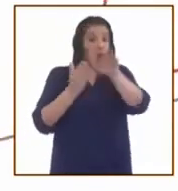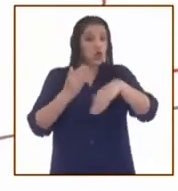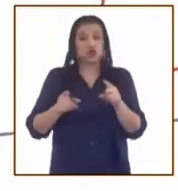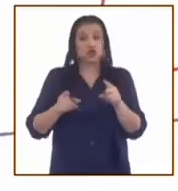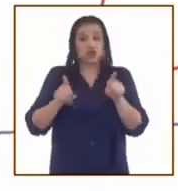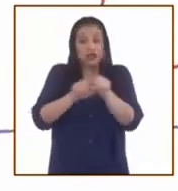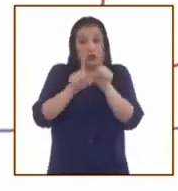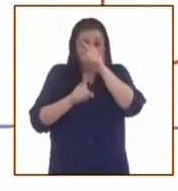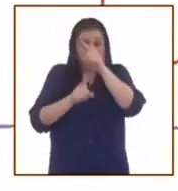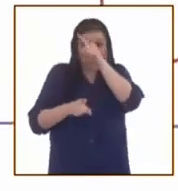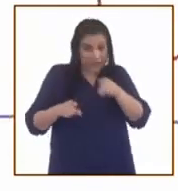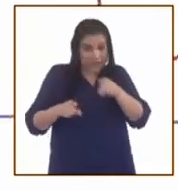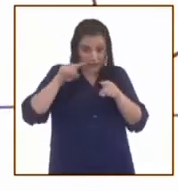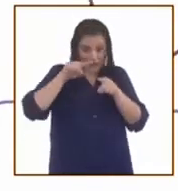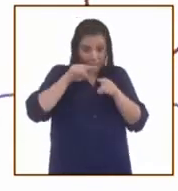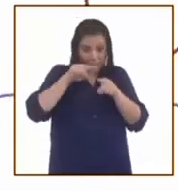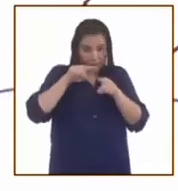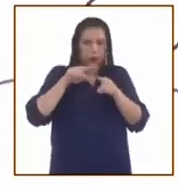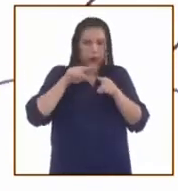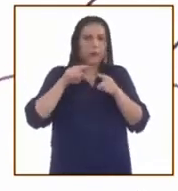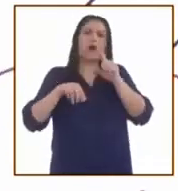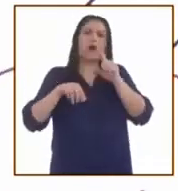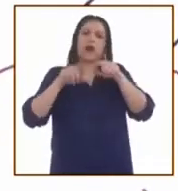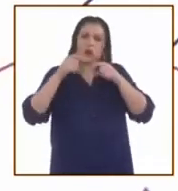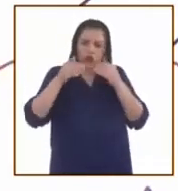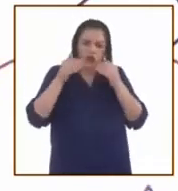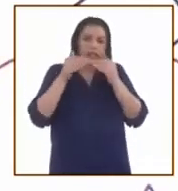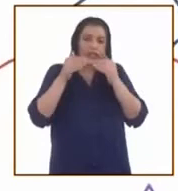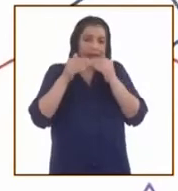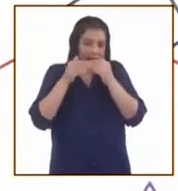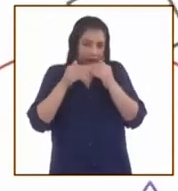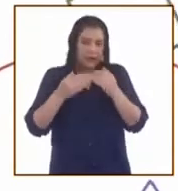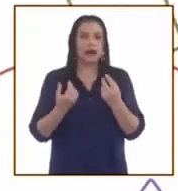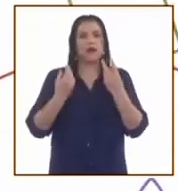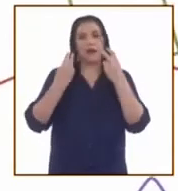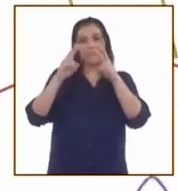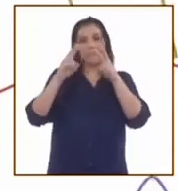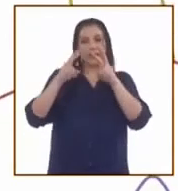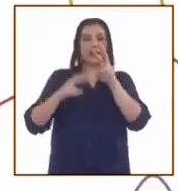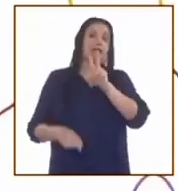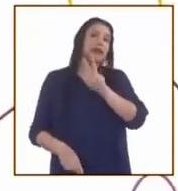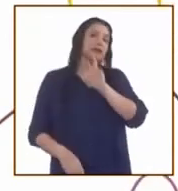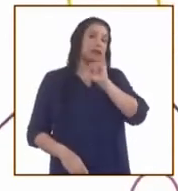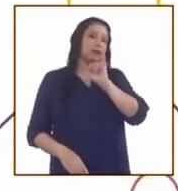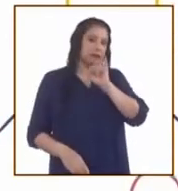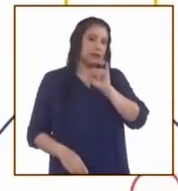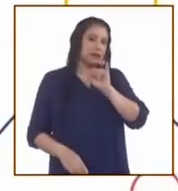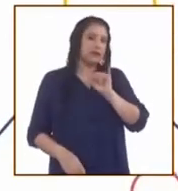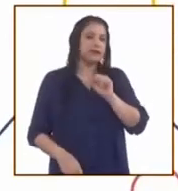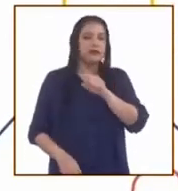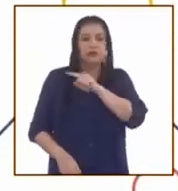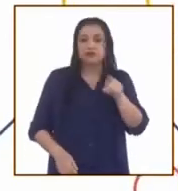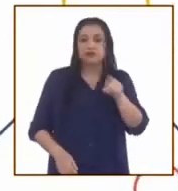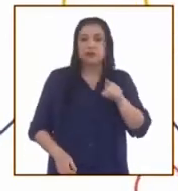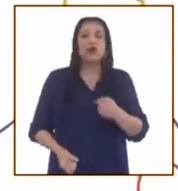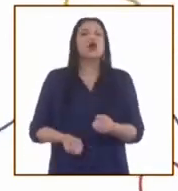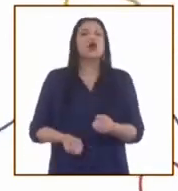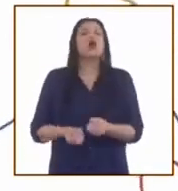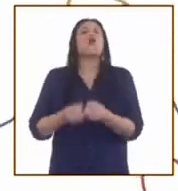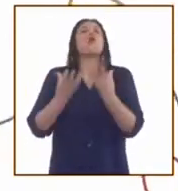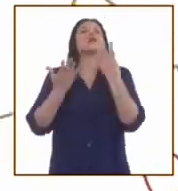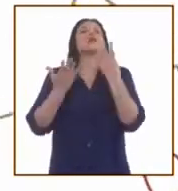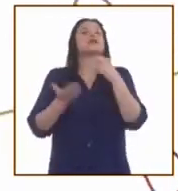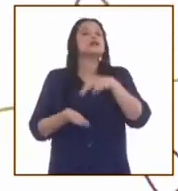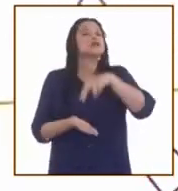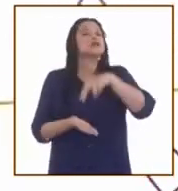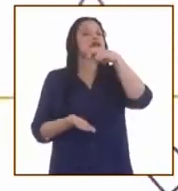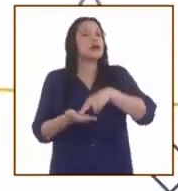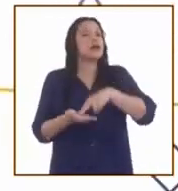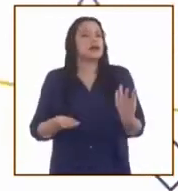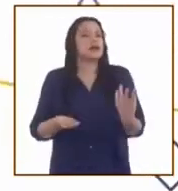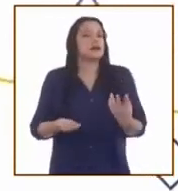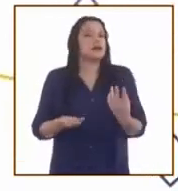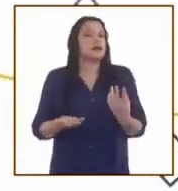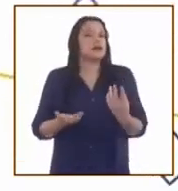recta, pero sí cerca de ella. Ahora miren la variable independiente, la frecuencia de saltos. Según su gráfica, ¿la frecuencia